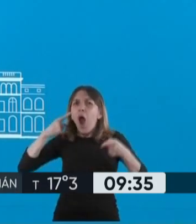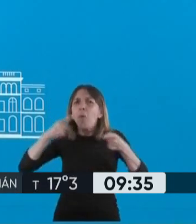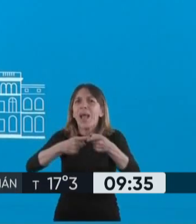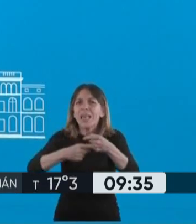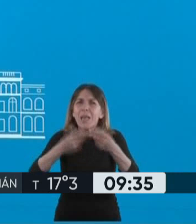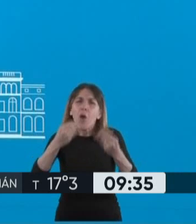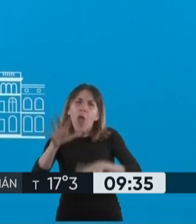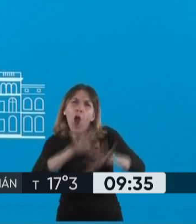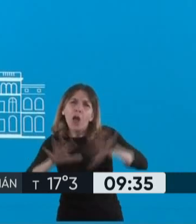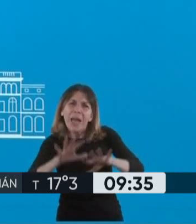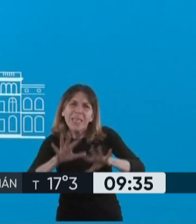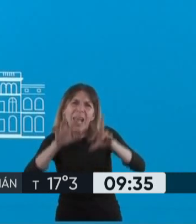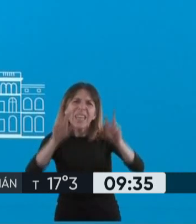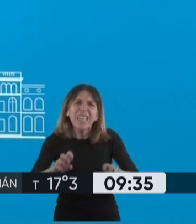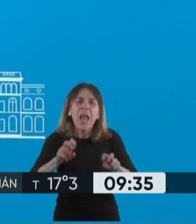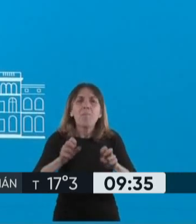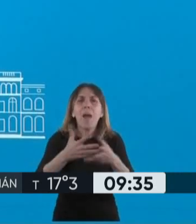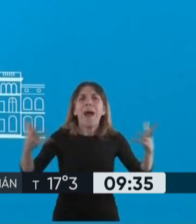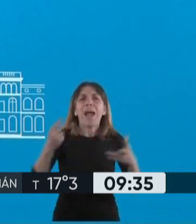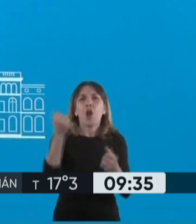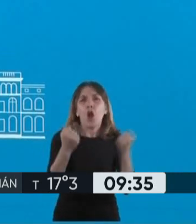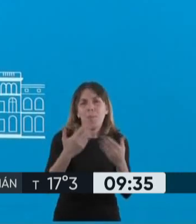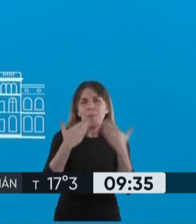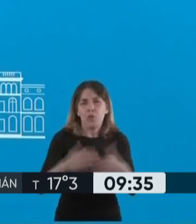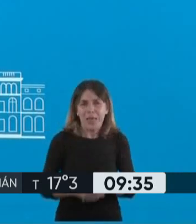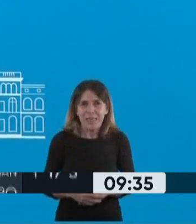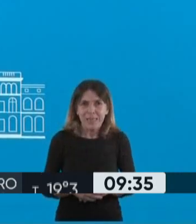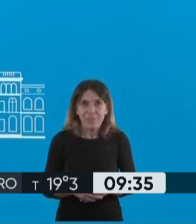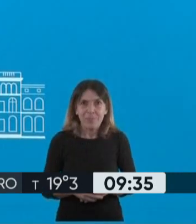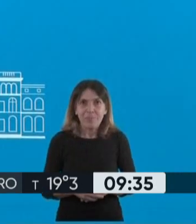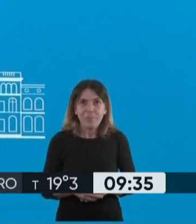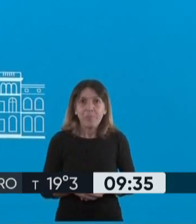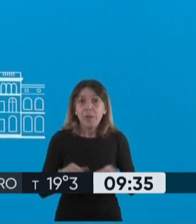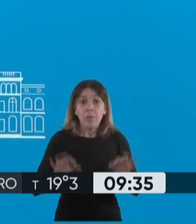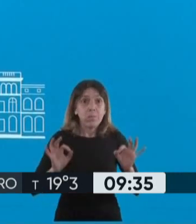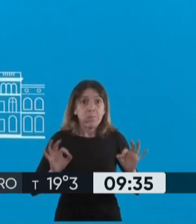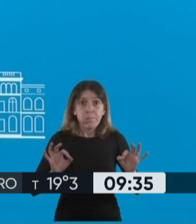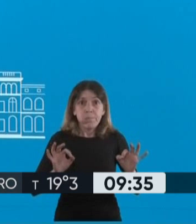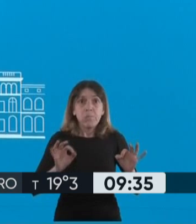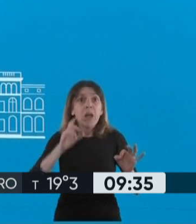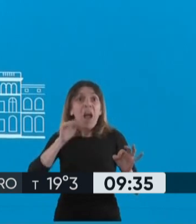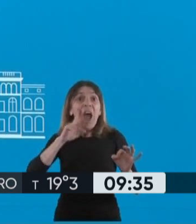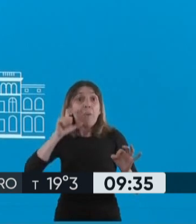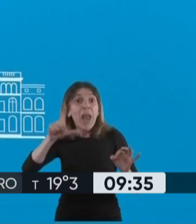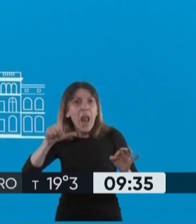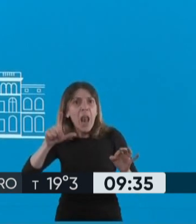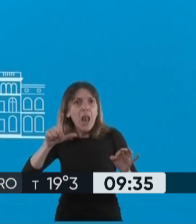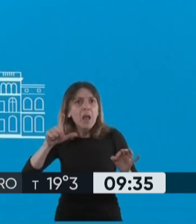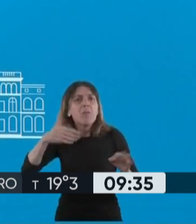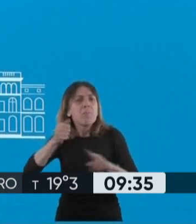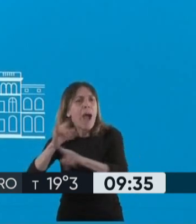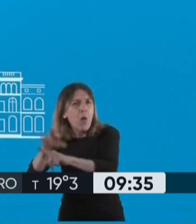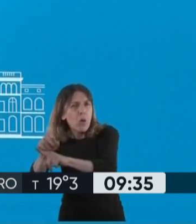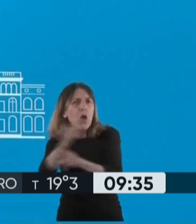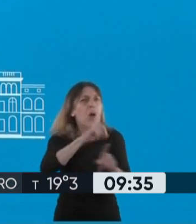de ordenamiento de los datos macroeconómicos. Muchas gracias. Esto ya está, me queda Gabriel Eras Mauro,